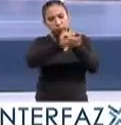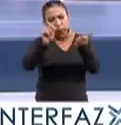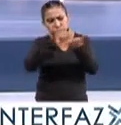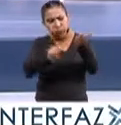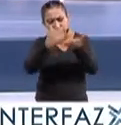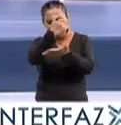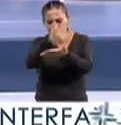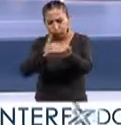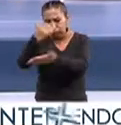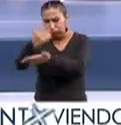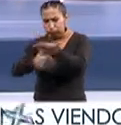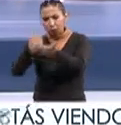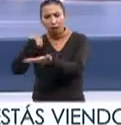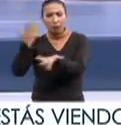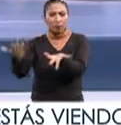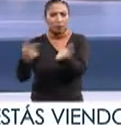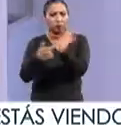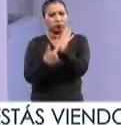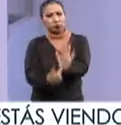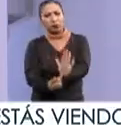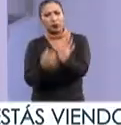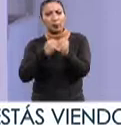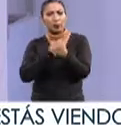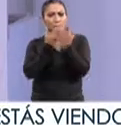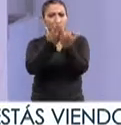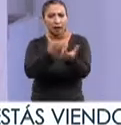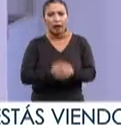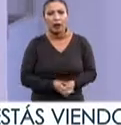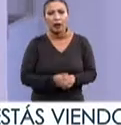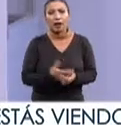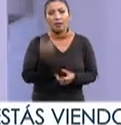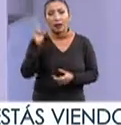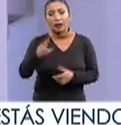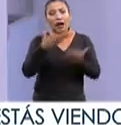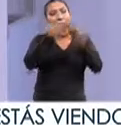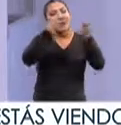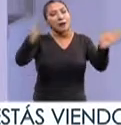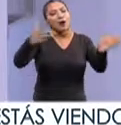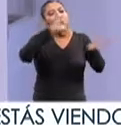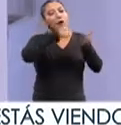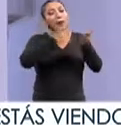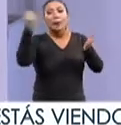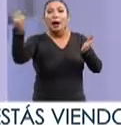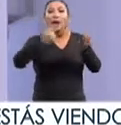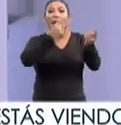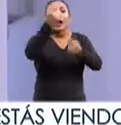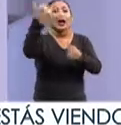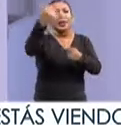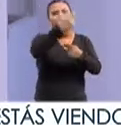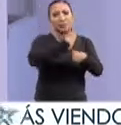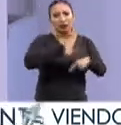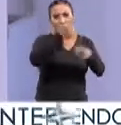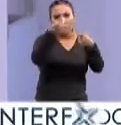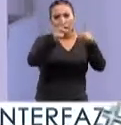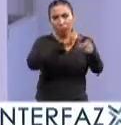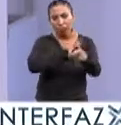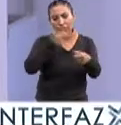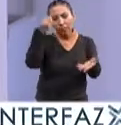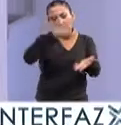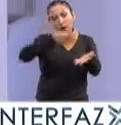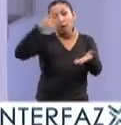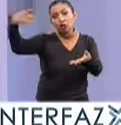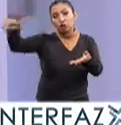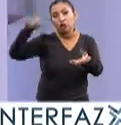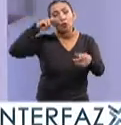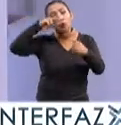textos, piezas gráficas, poesía. Realmente abrimos el espacio para que cada músico podría compartir algo